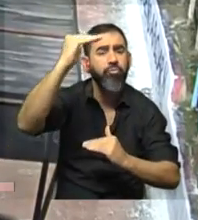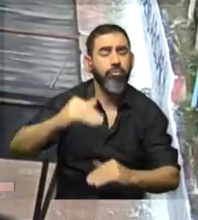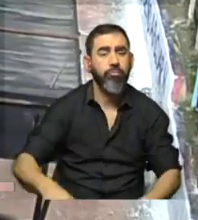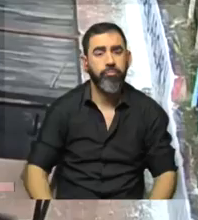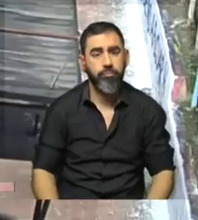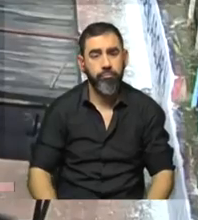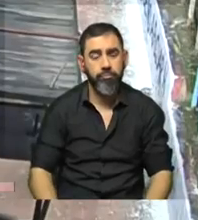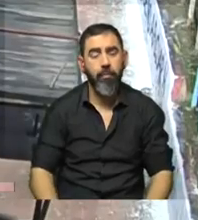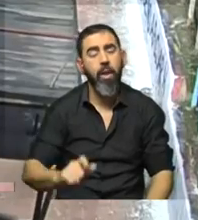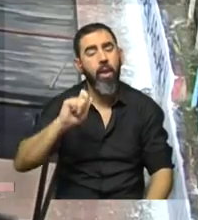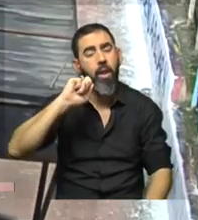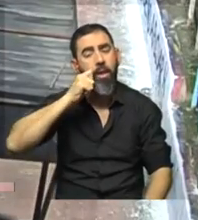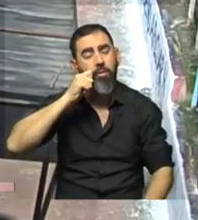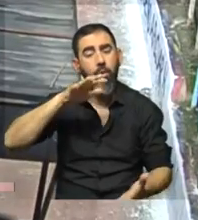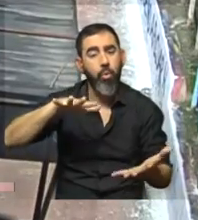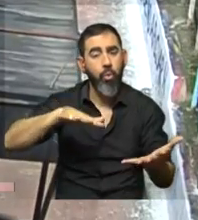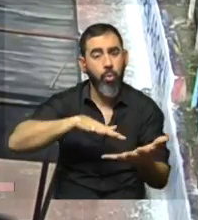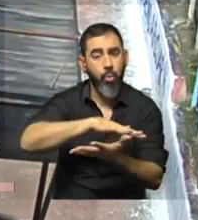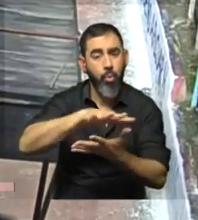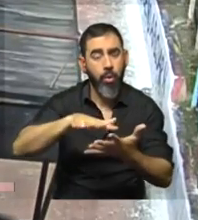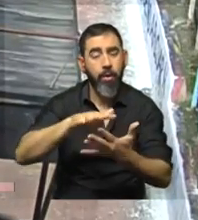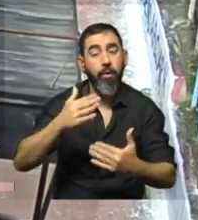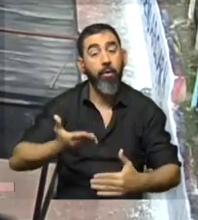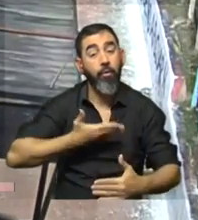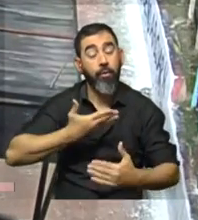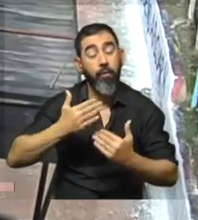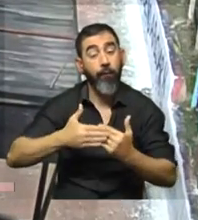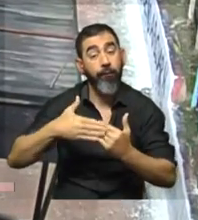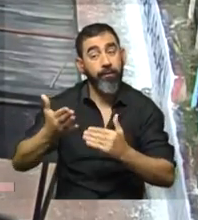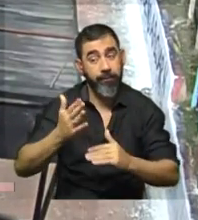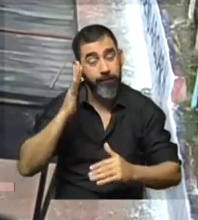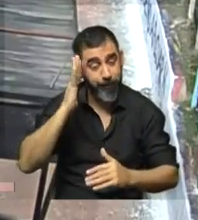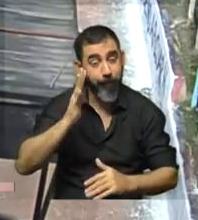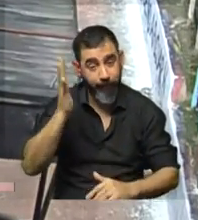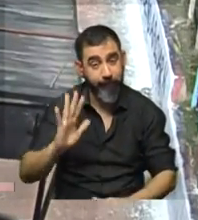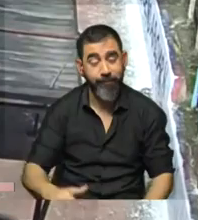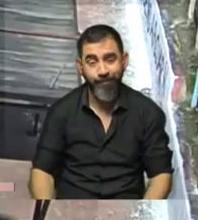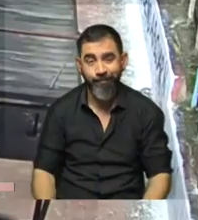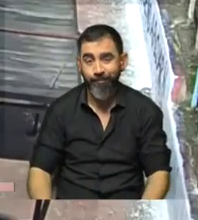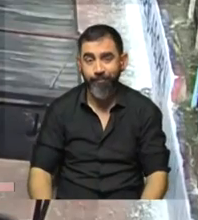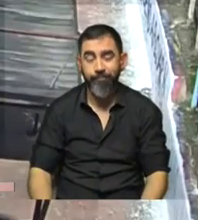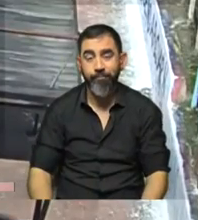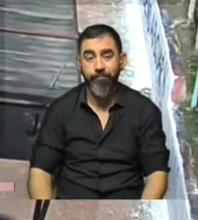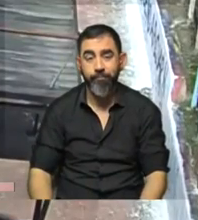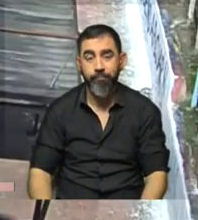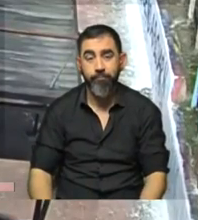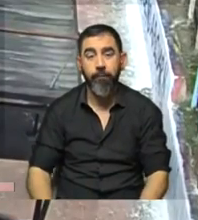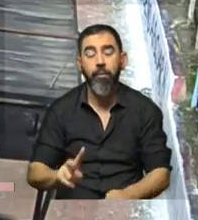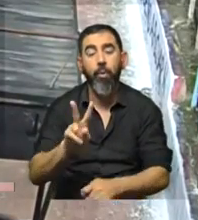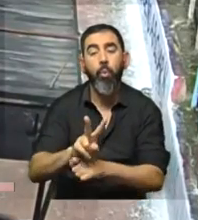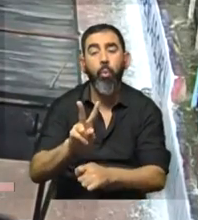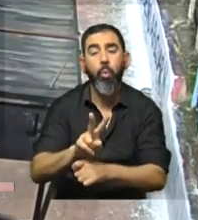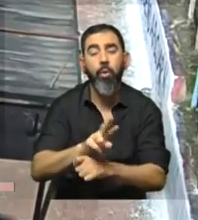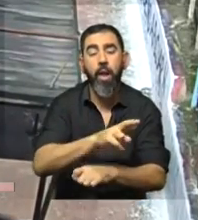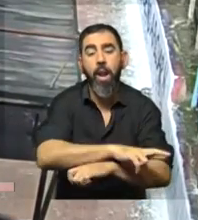Es muy lindo el lugar. Qué contento que lástima están los vecinos. Yo iba a decir. Sí, la verdad que sí. Pero bueno. Hay que cuidar la Rambla en eso